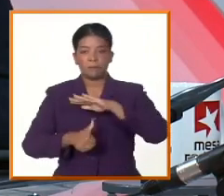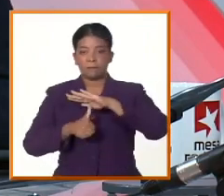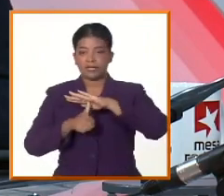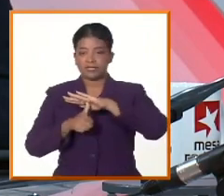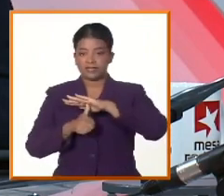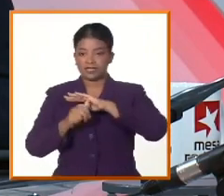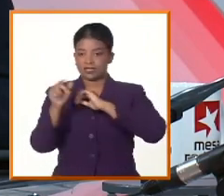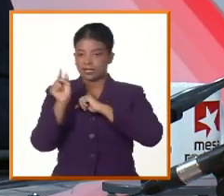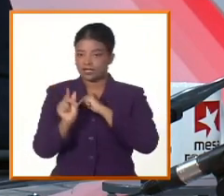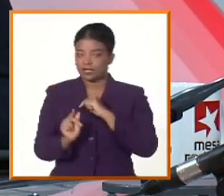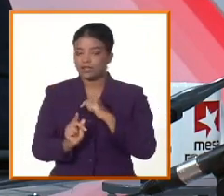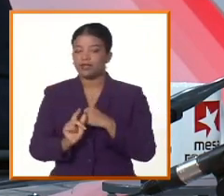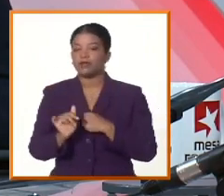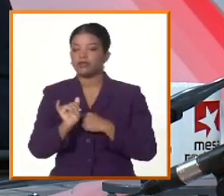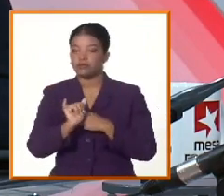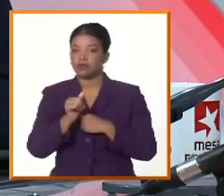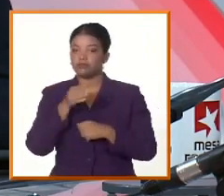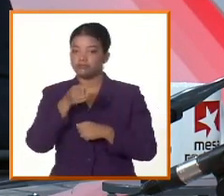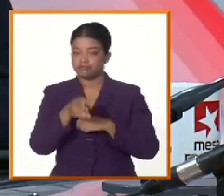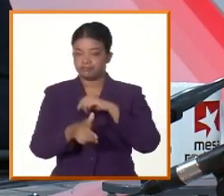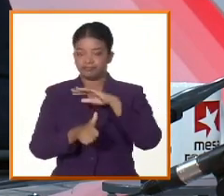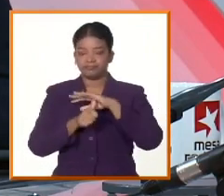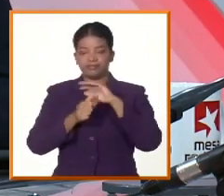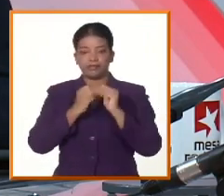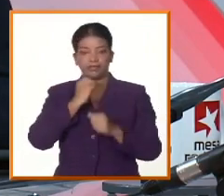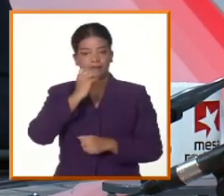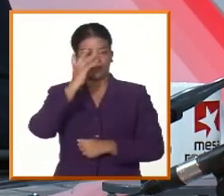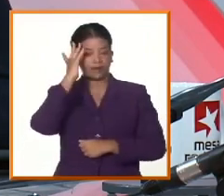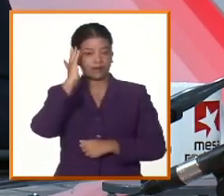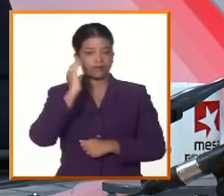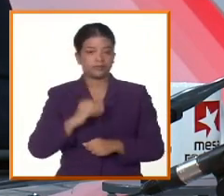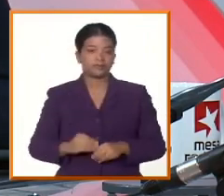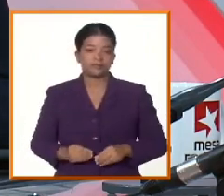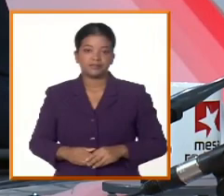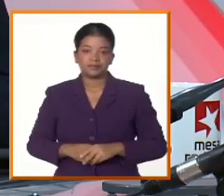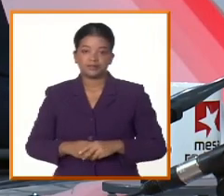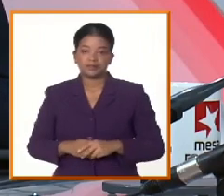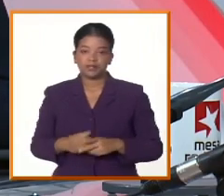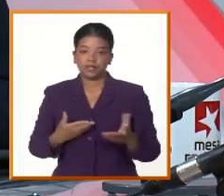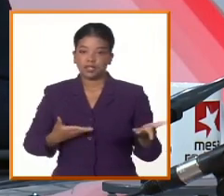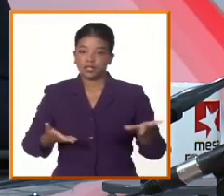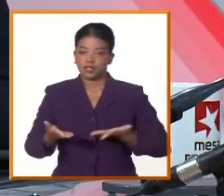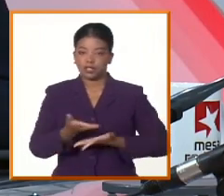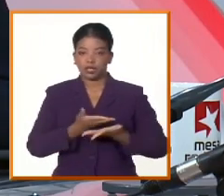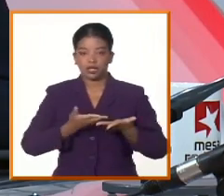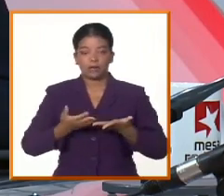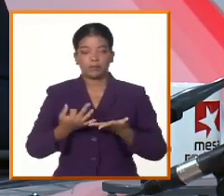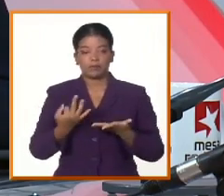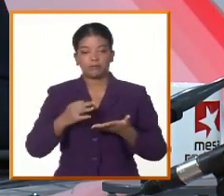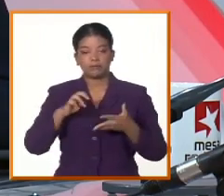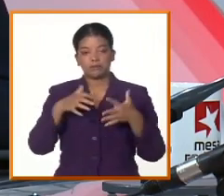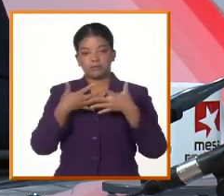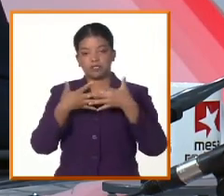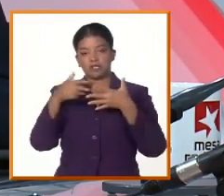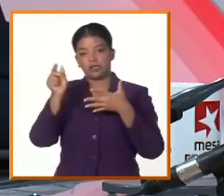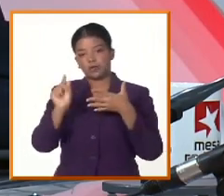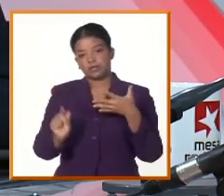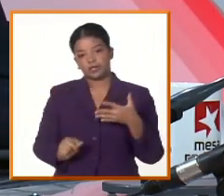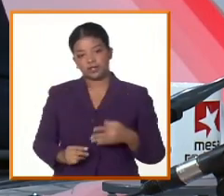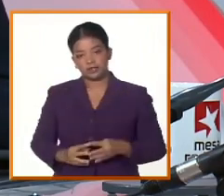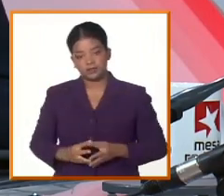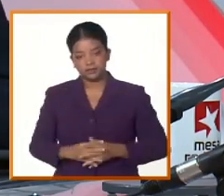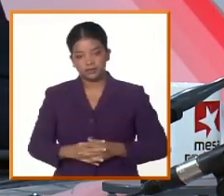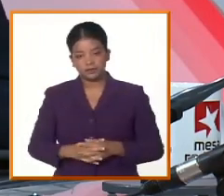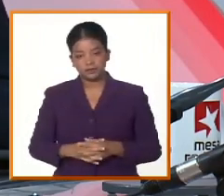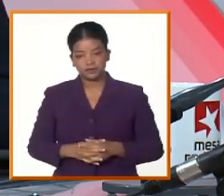italiana donde entrevistado con su presidente y e intercambio amistoso con los empresarios italianos que tienen relaciones